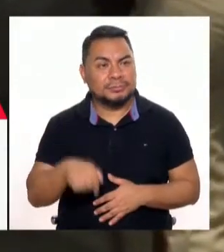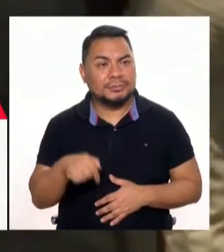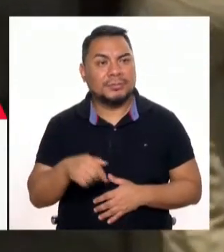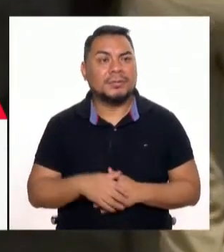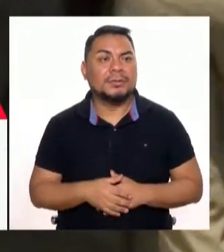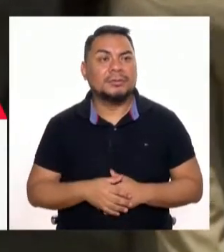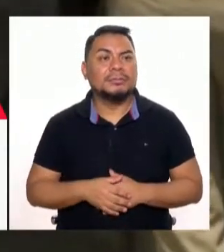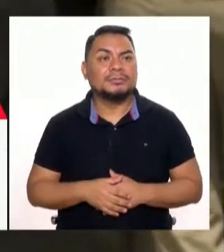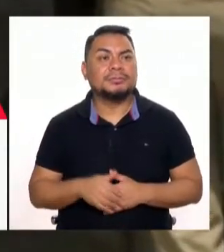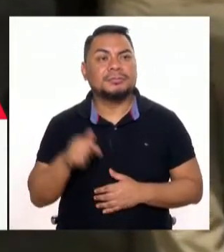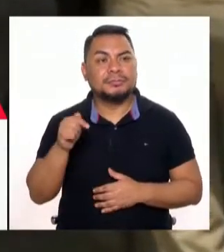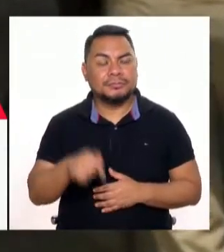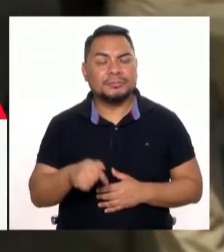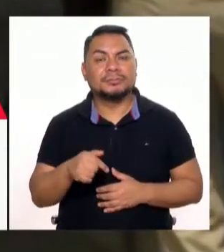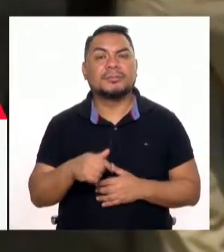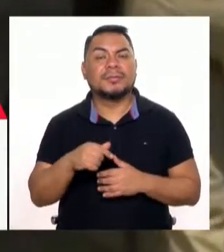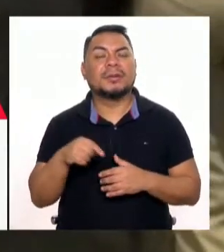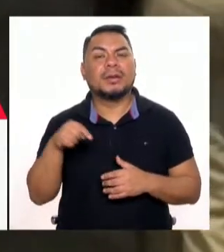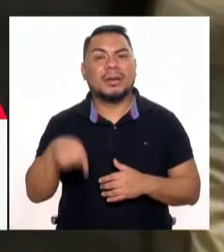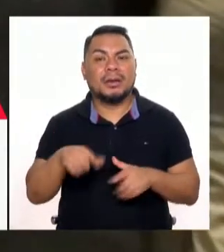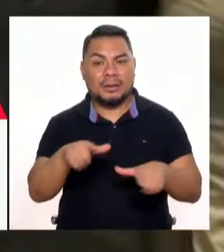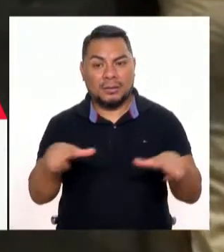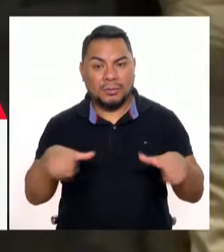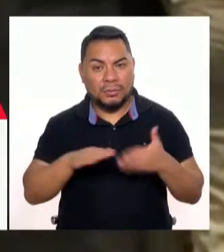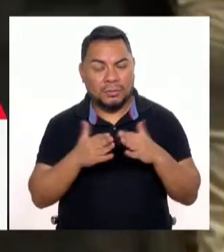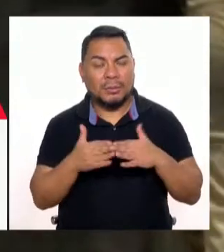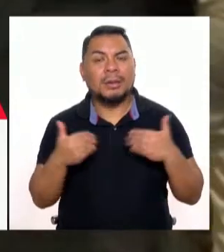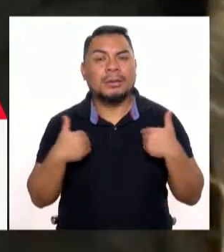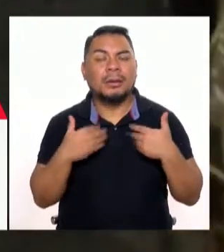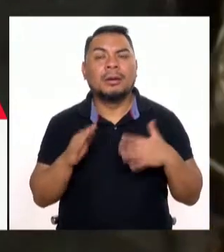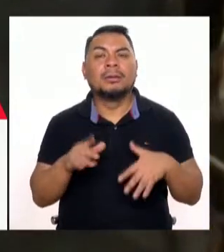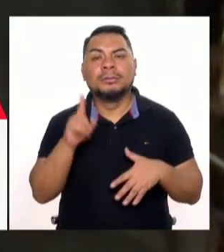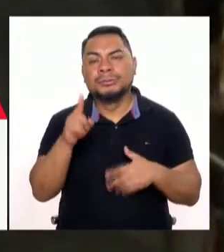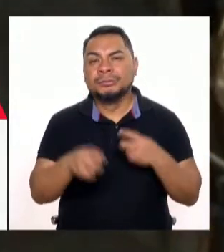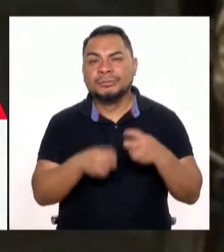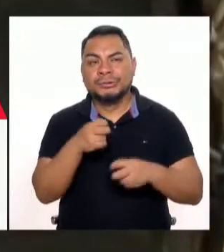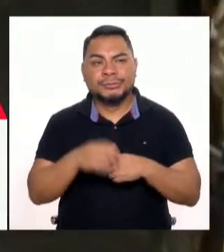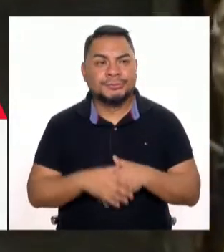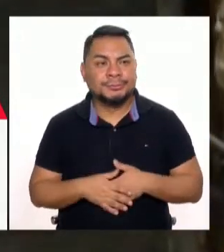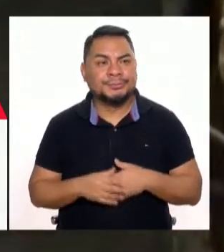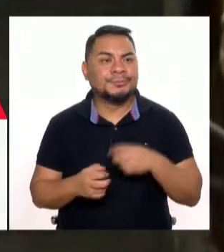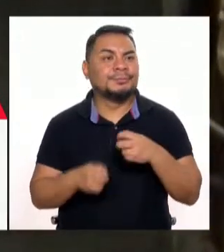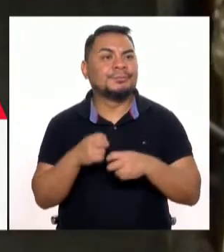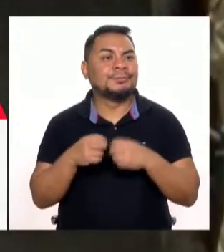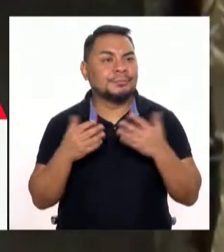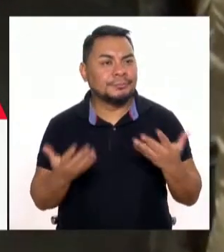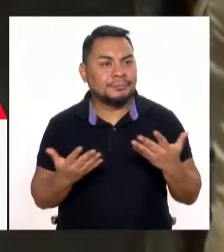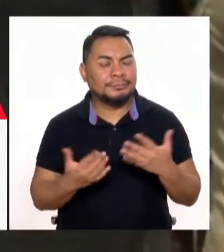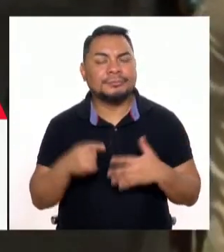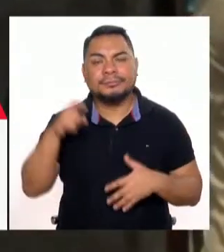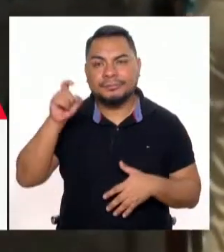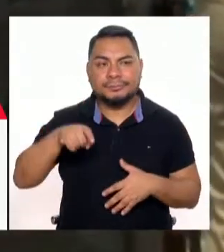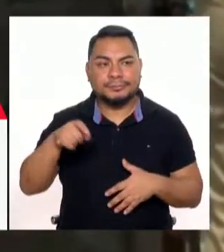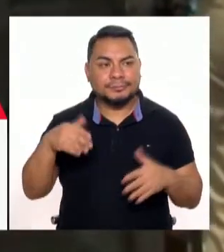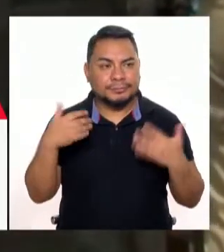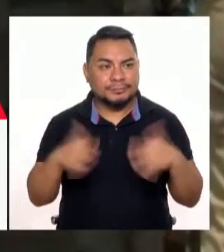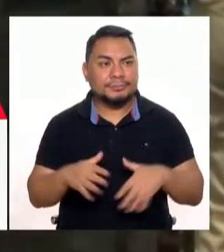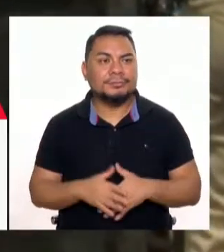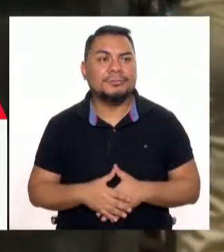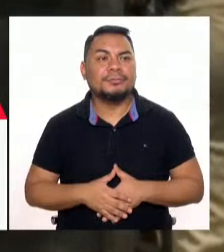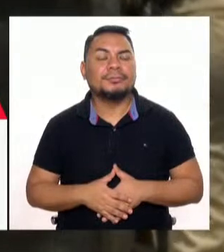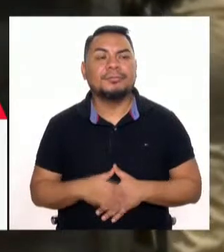todas estas sumas tenemos una problemática una problemática que es necesario ya